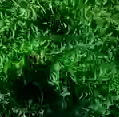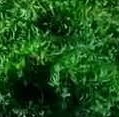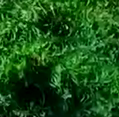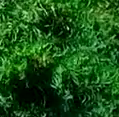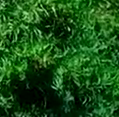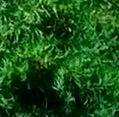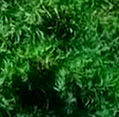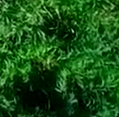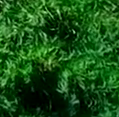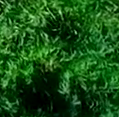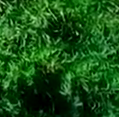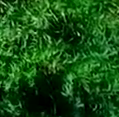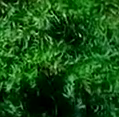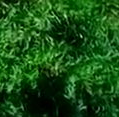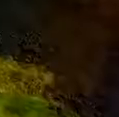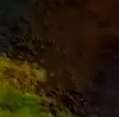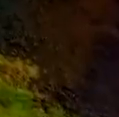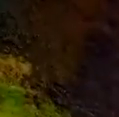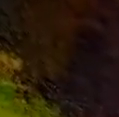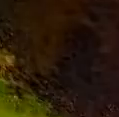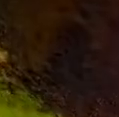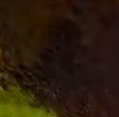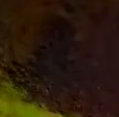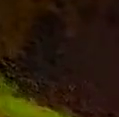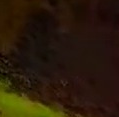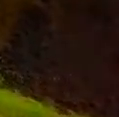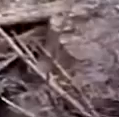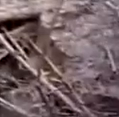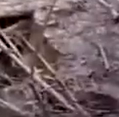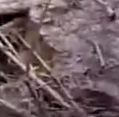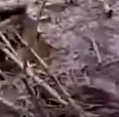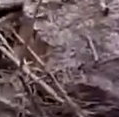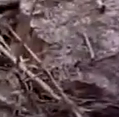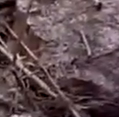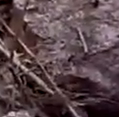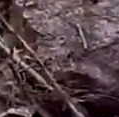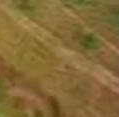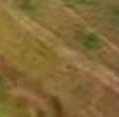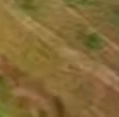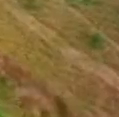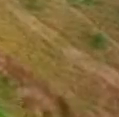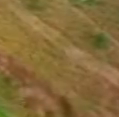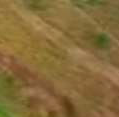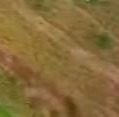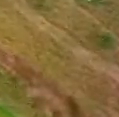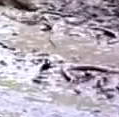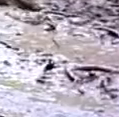necesita. Esta es la labor del Gobierno Provincial de Manabí en la presente